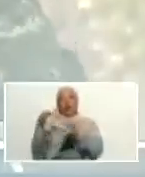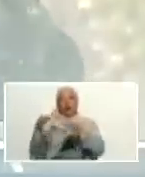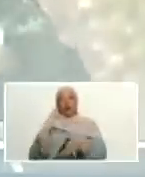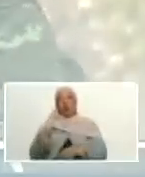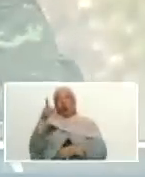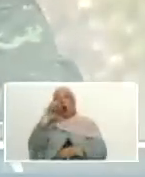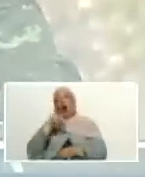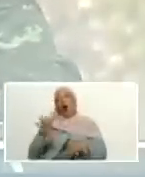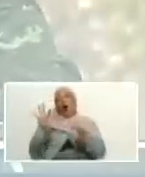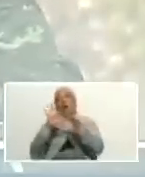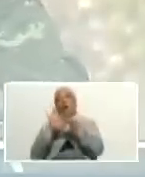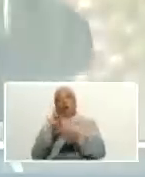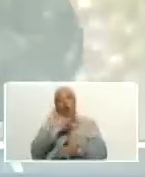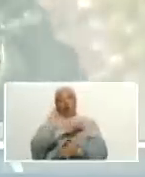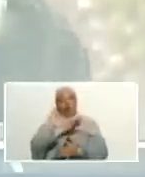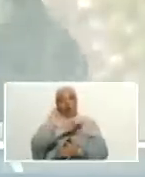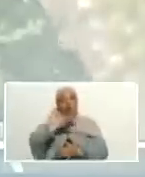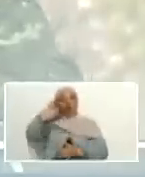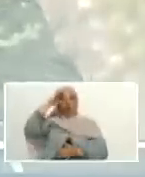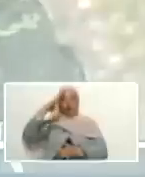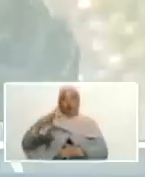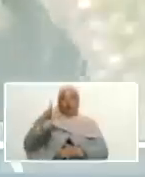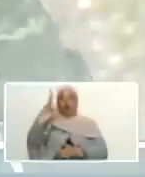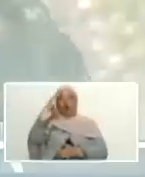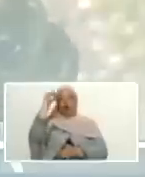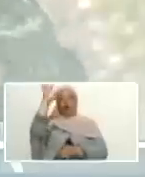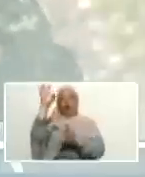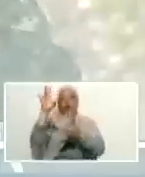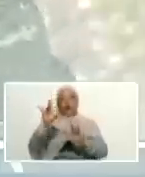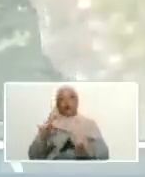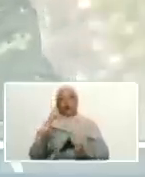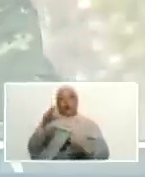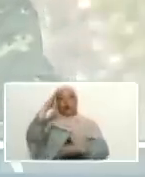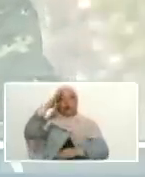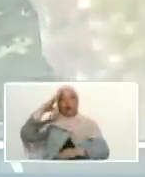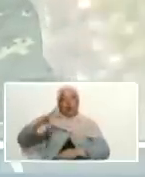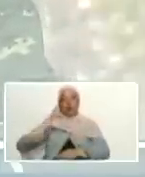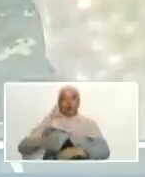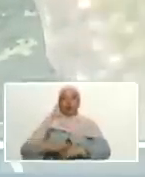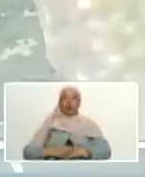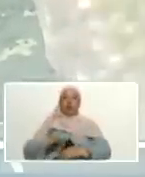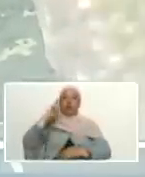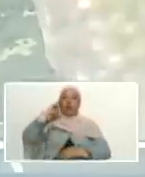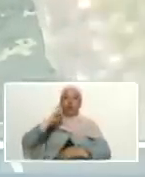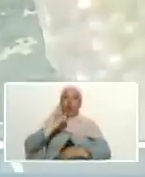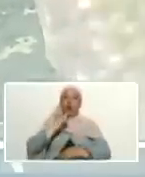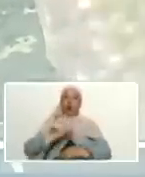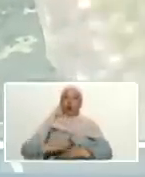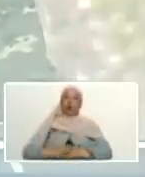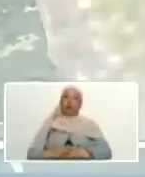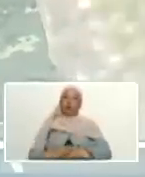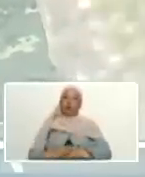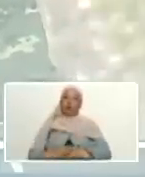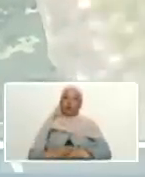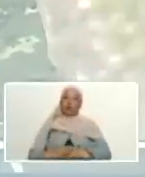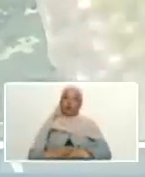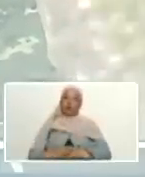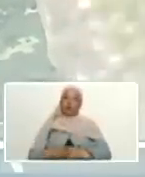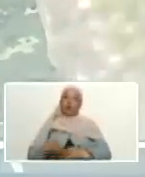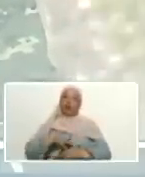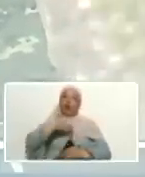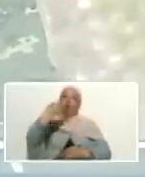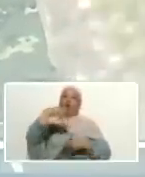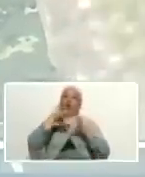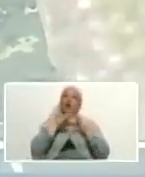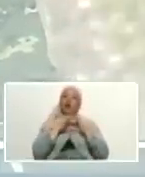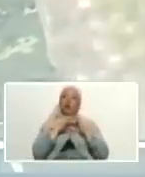año de unión cívico-militar. Que Dios bendiga a nuestra Fuerza Armada Nacional Bolivariana. Y gritemos con el